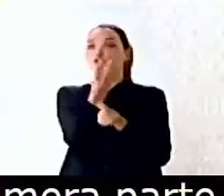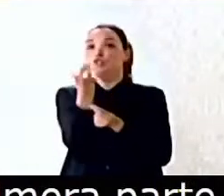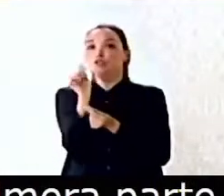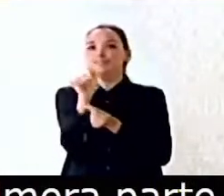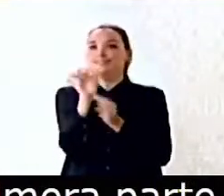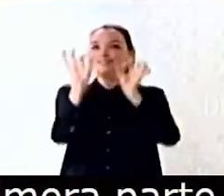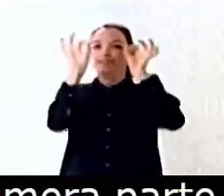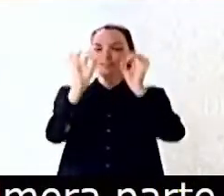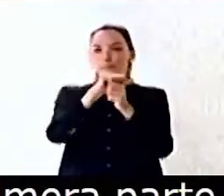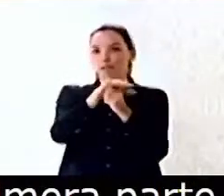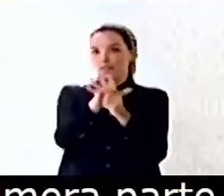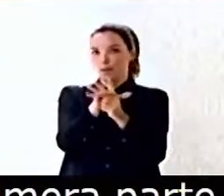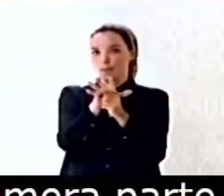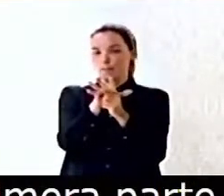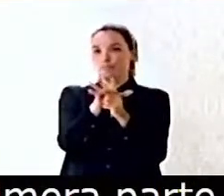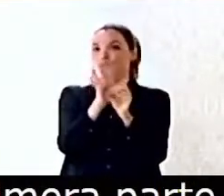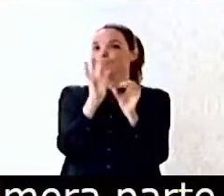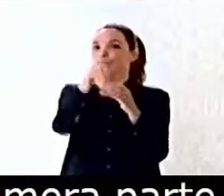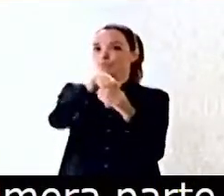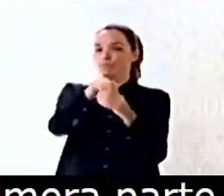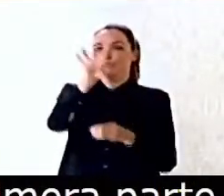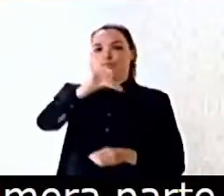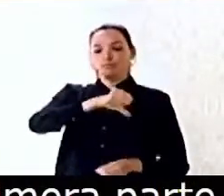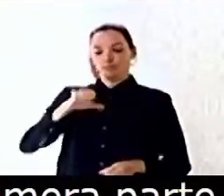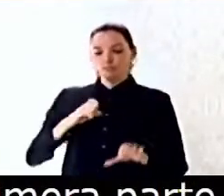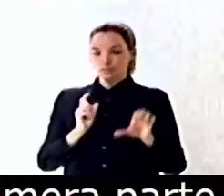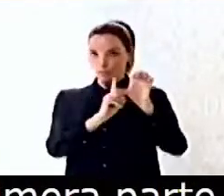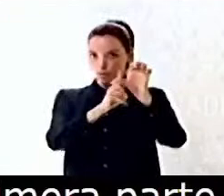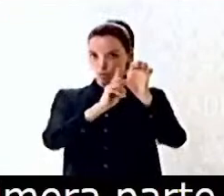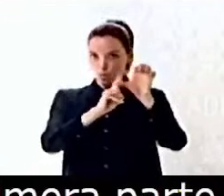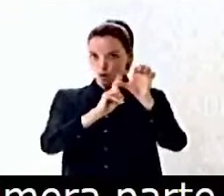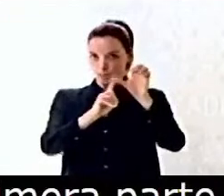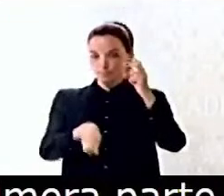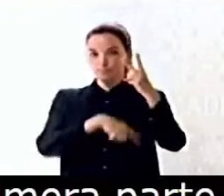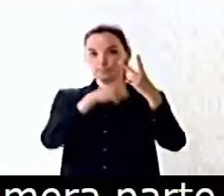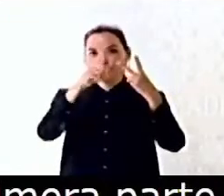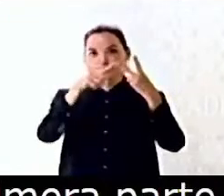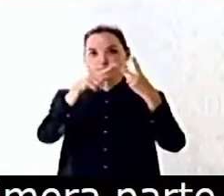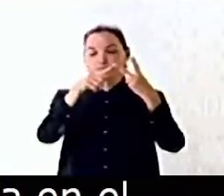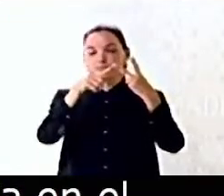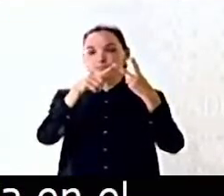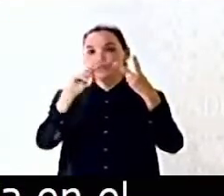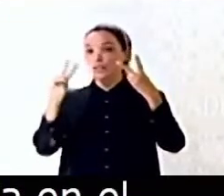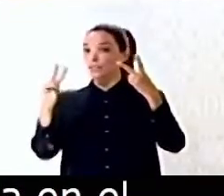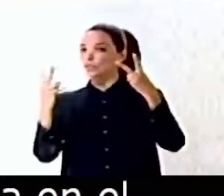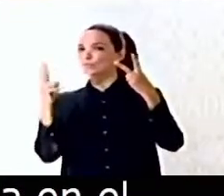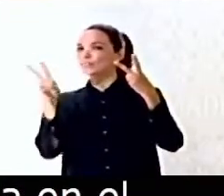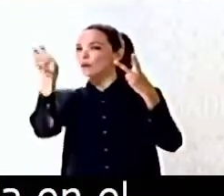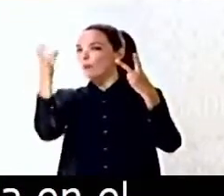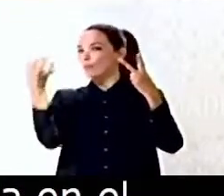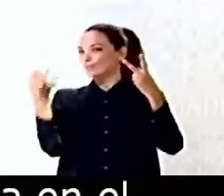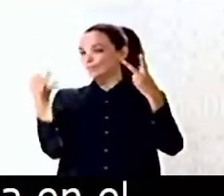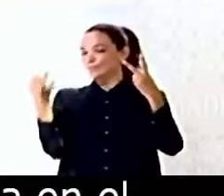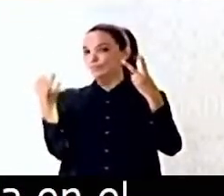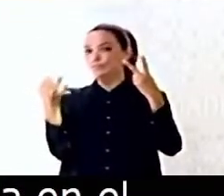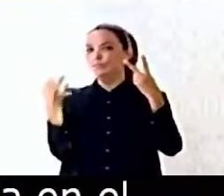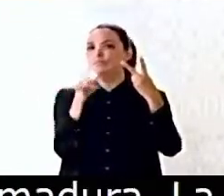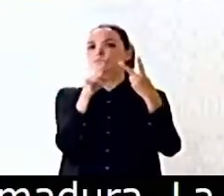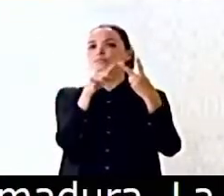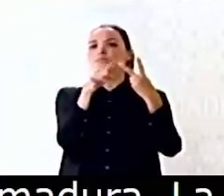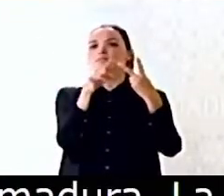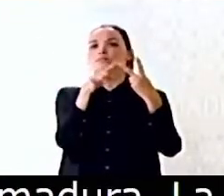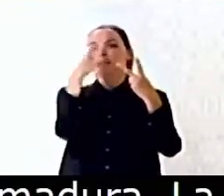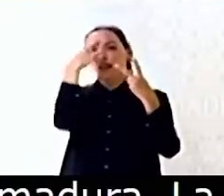pandemia en el ámbito de la Comunidad Autónoma de Extremadura. La segunda parte es una parte que corresponde a